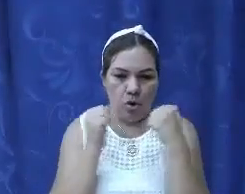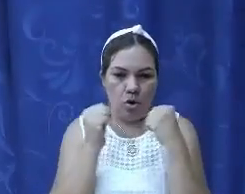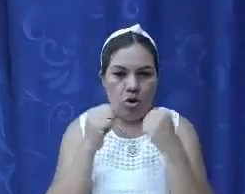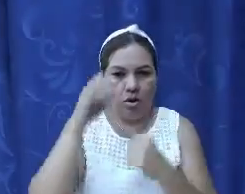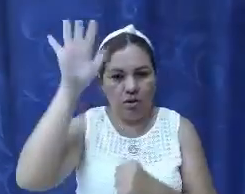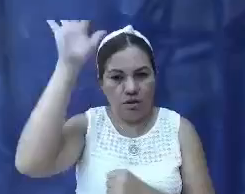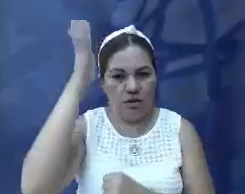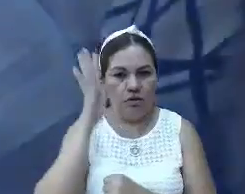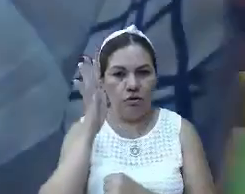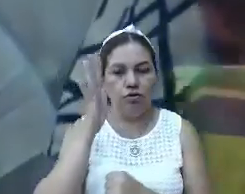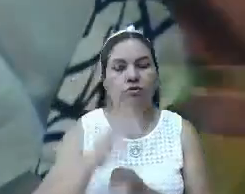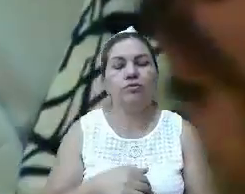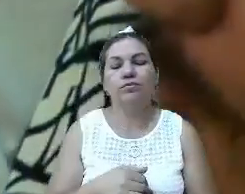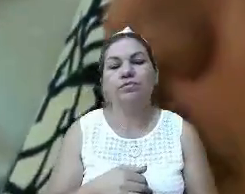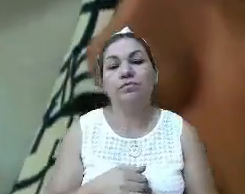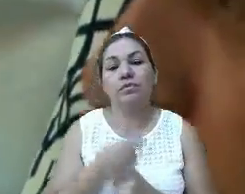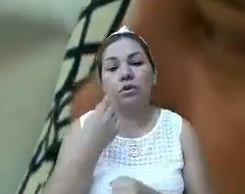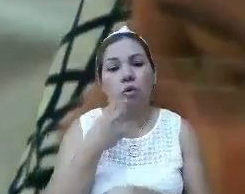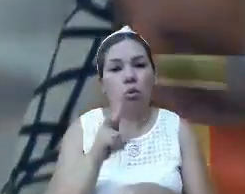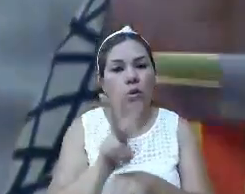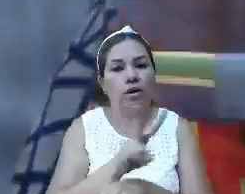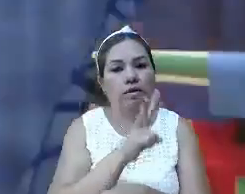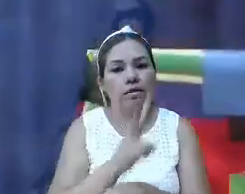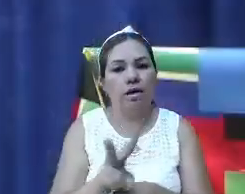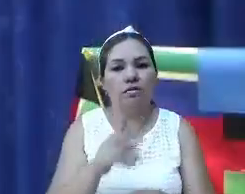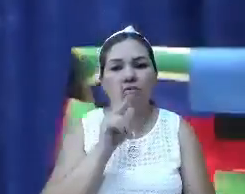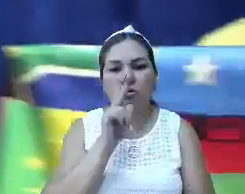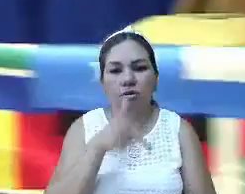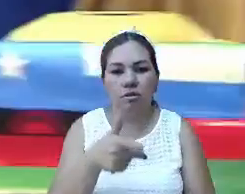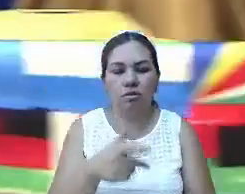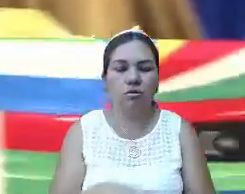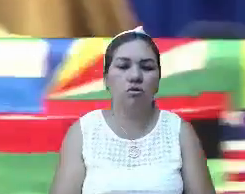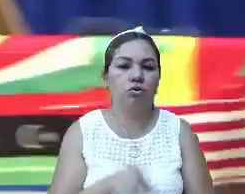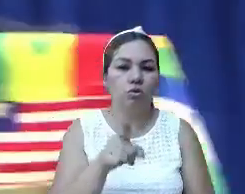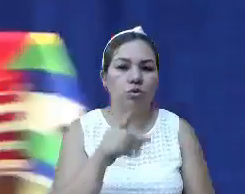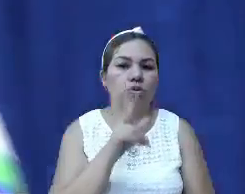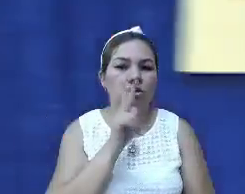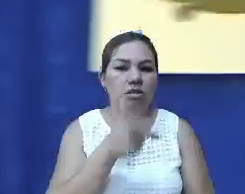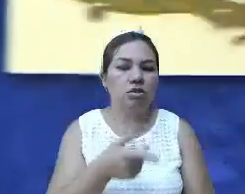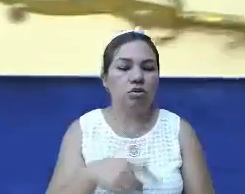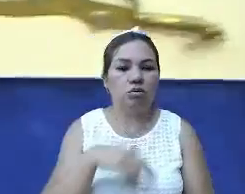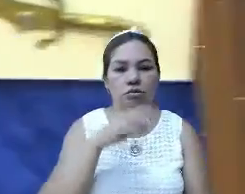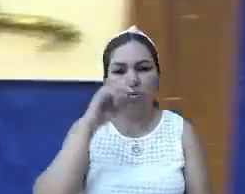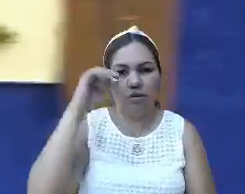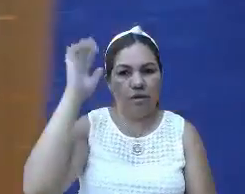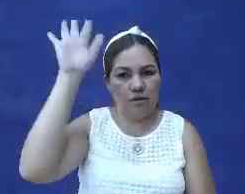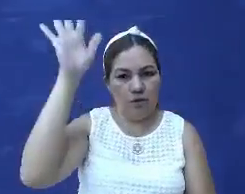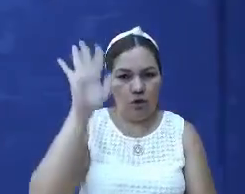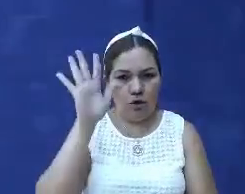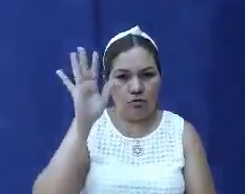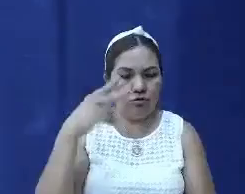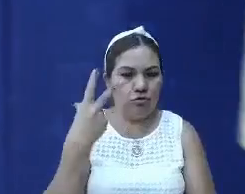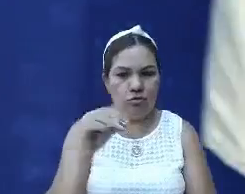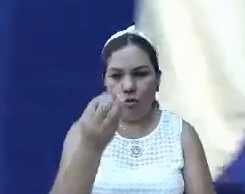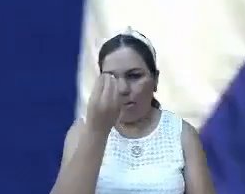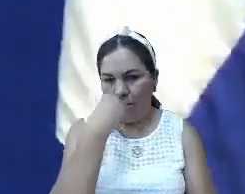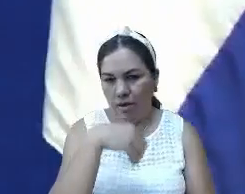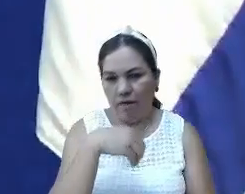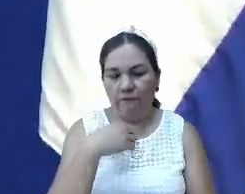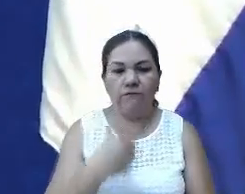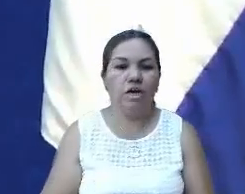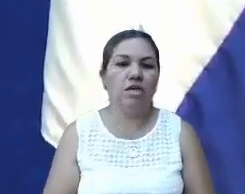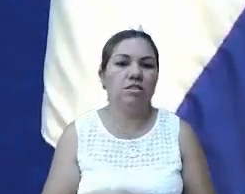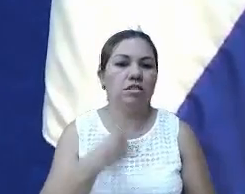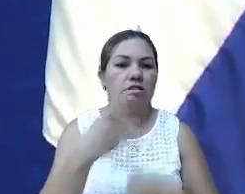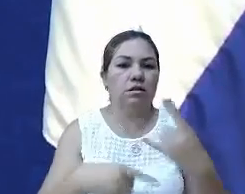Dios, y vas a cuidar a tus hijos. Tus hijos son hijos de Dios, no son bocadillo fácil del diablo. Por eso es que hay gente que se